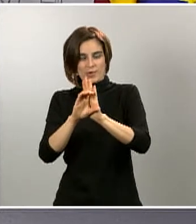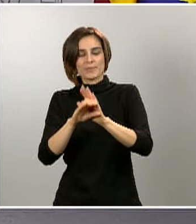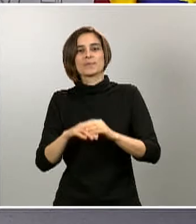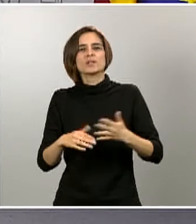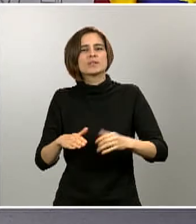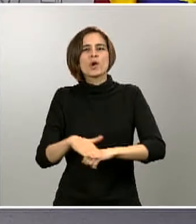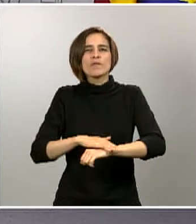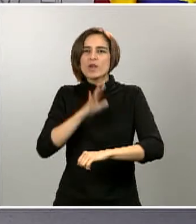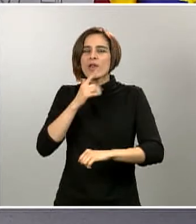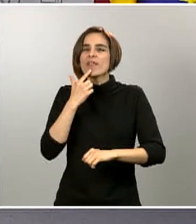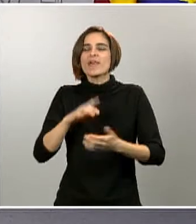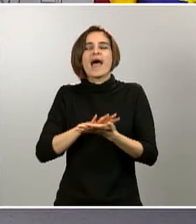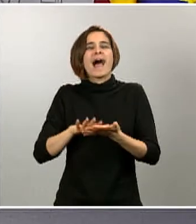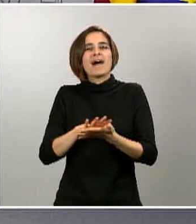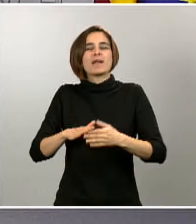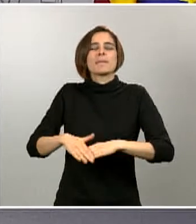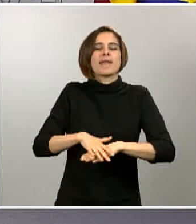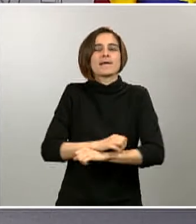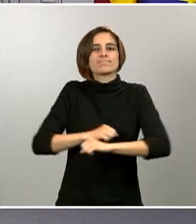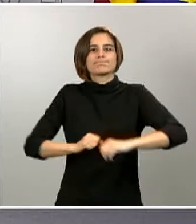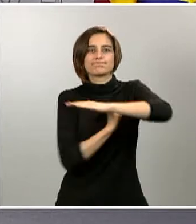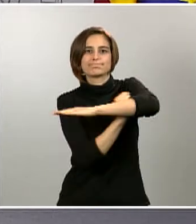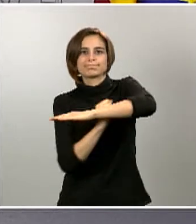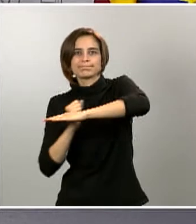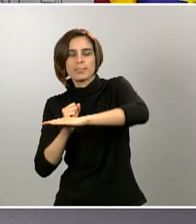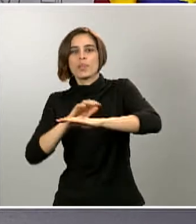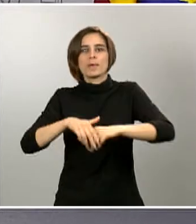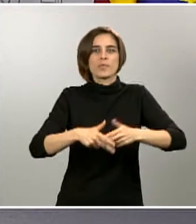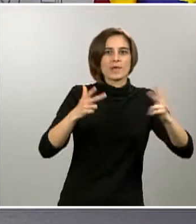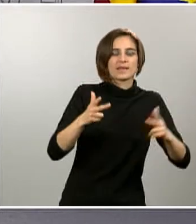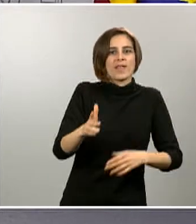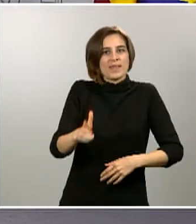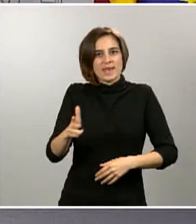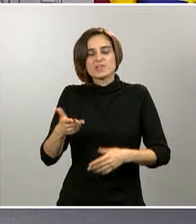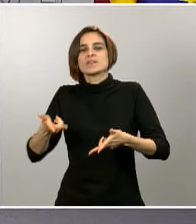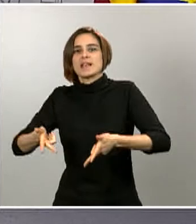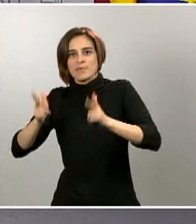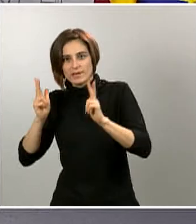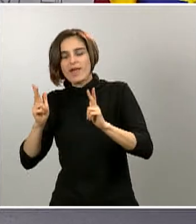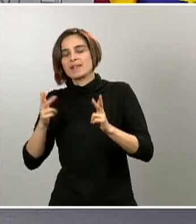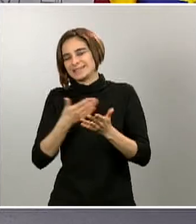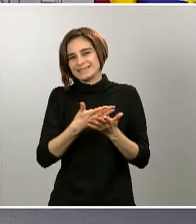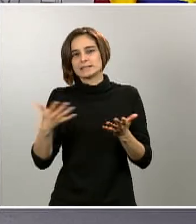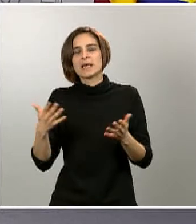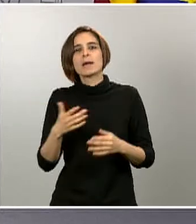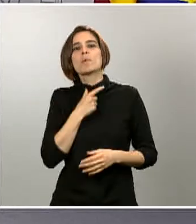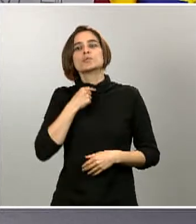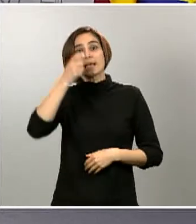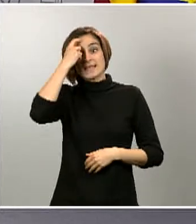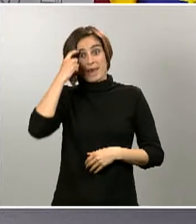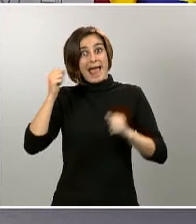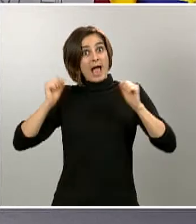sociales y democráticas sobre derechos y libertades, me gustaría saber si este acuerdo al que apelan podría desembocar en